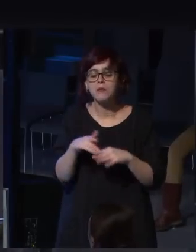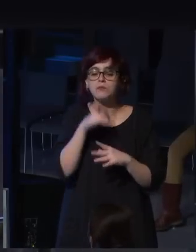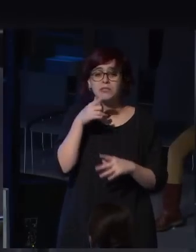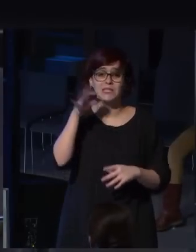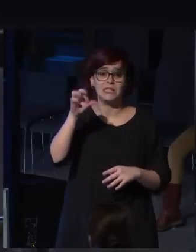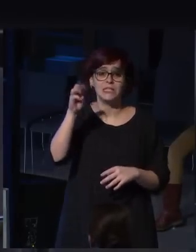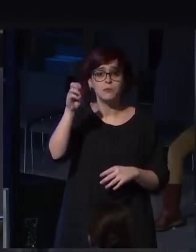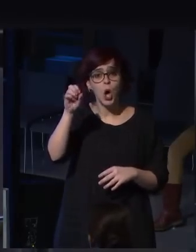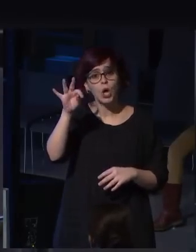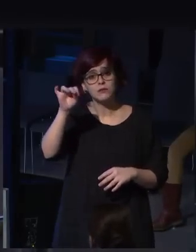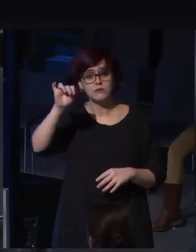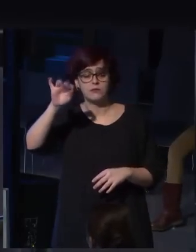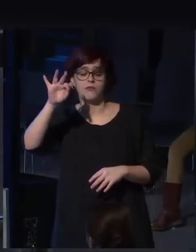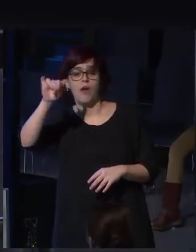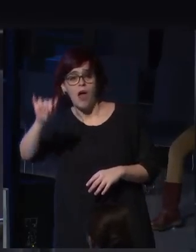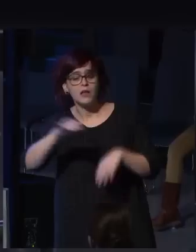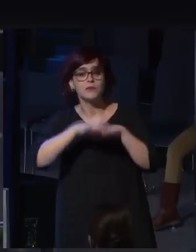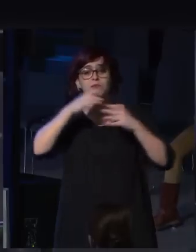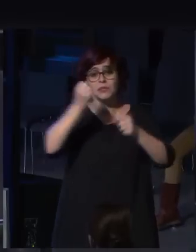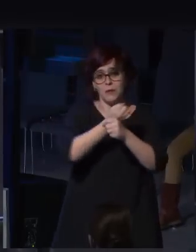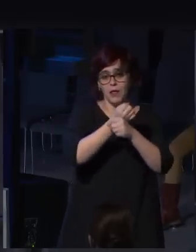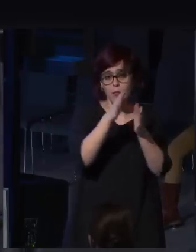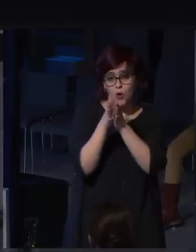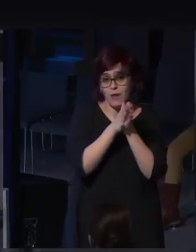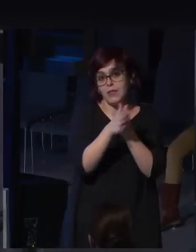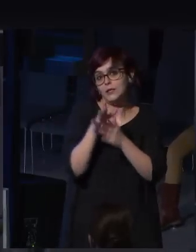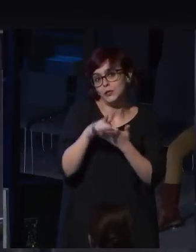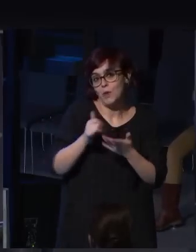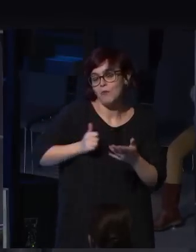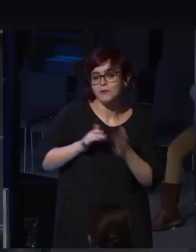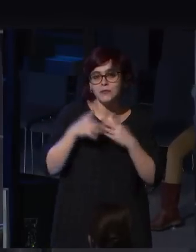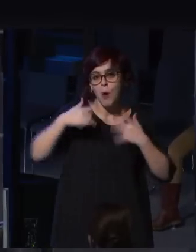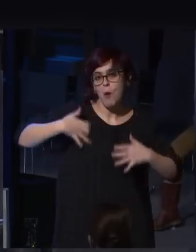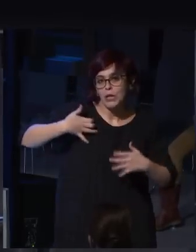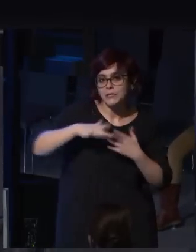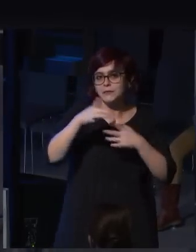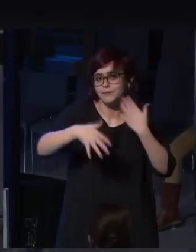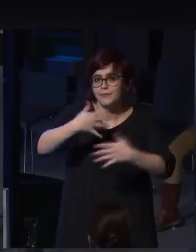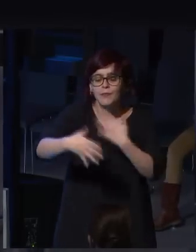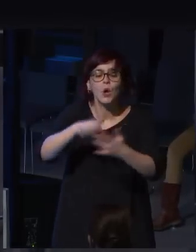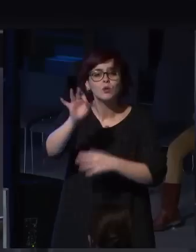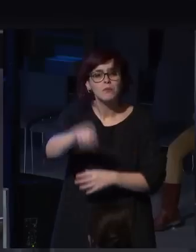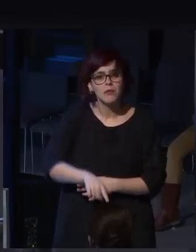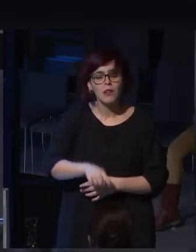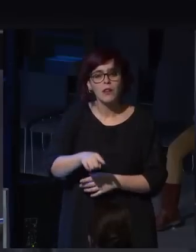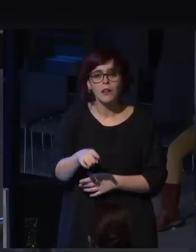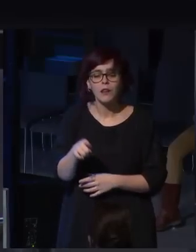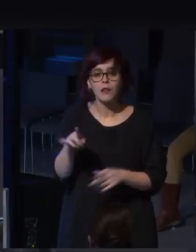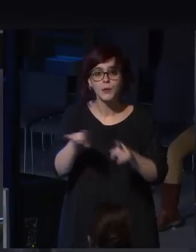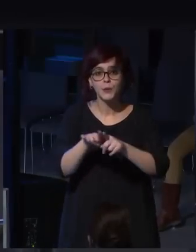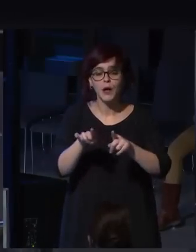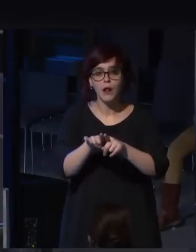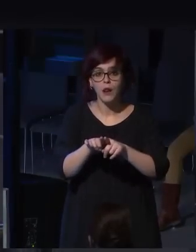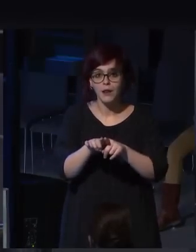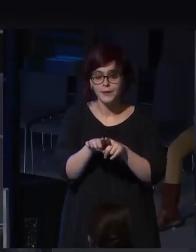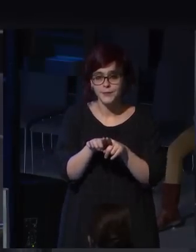Spotify cuando voy por la calle, trabajando para que mis compañeros no me molesten ni cosas por el estilo, y también mucho... que es algo que